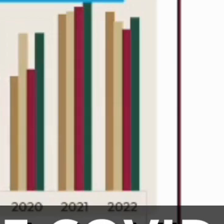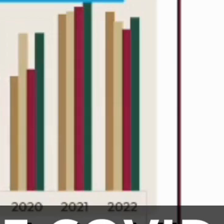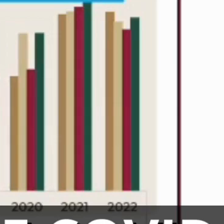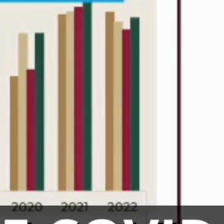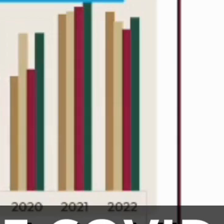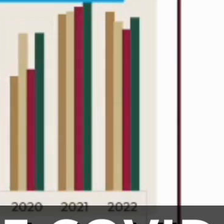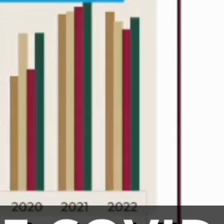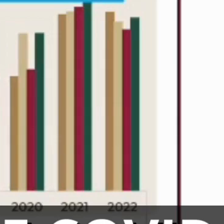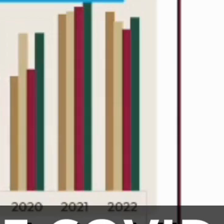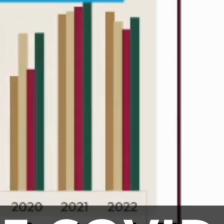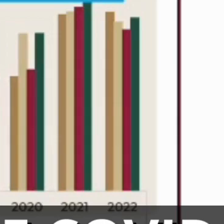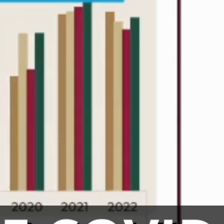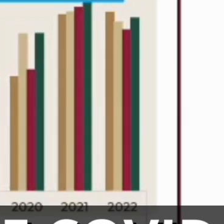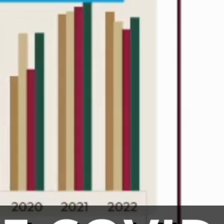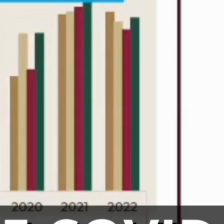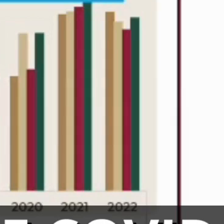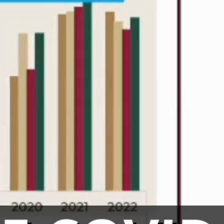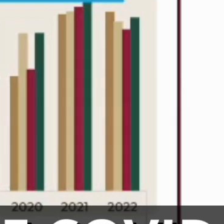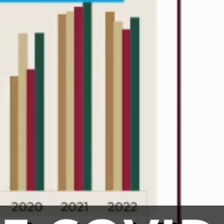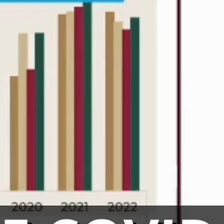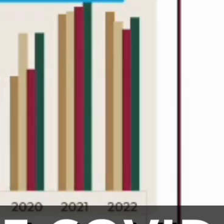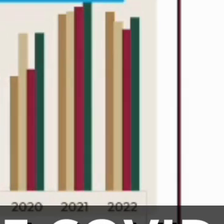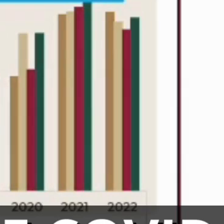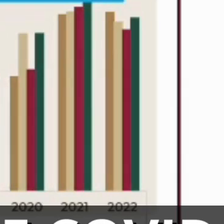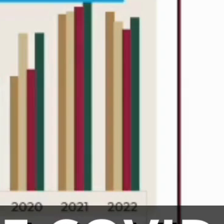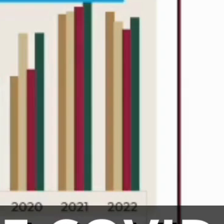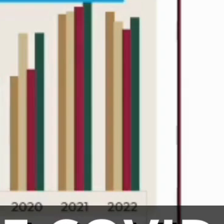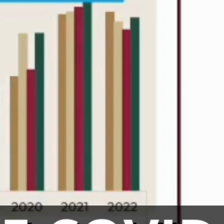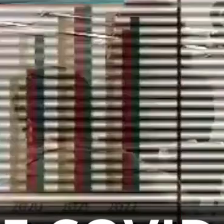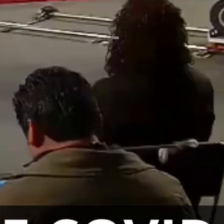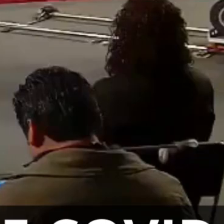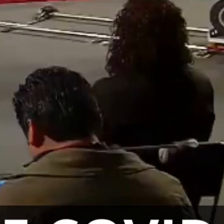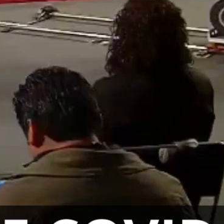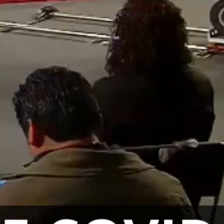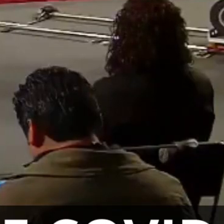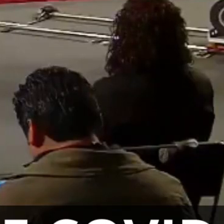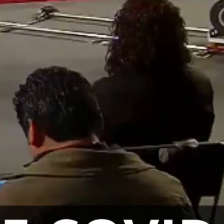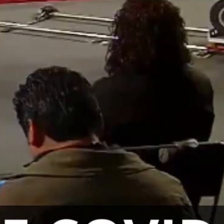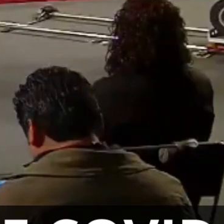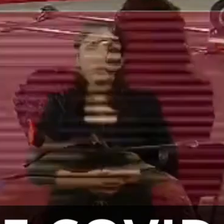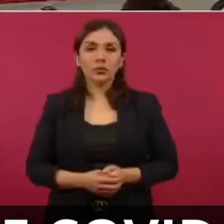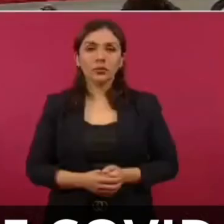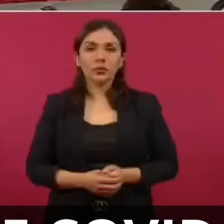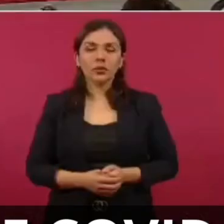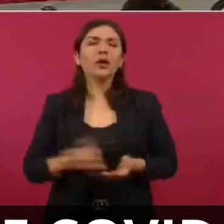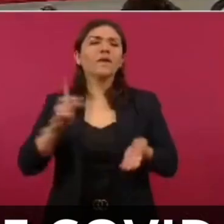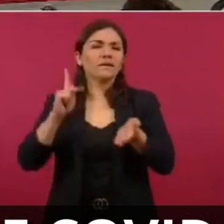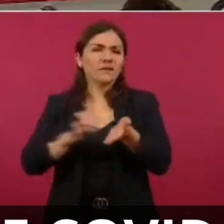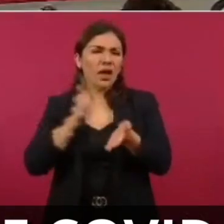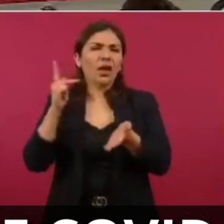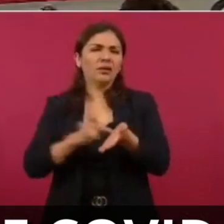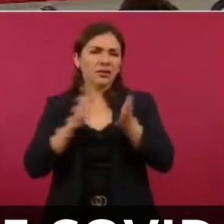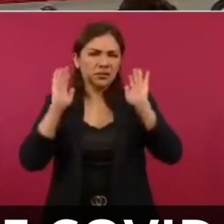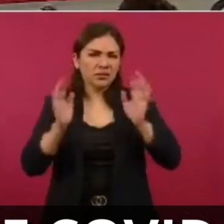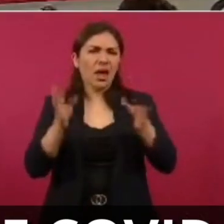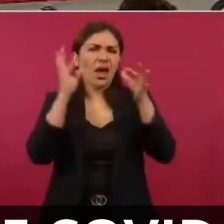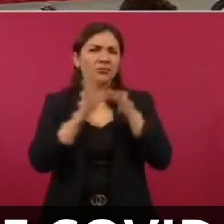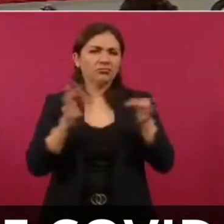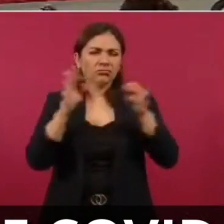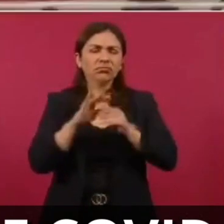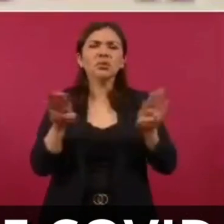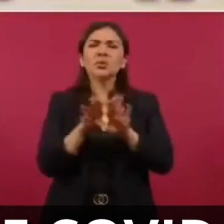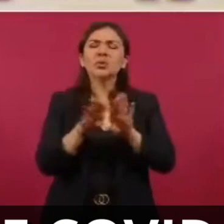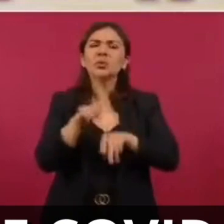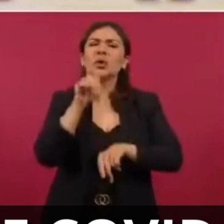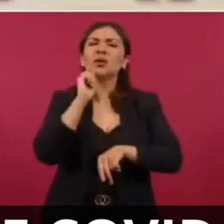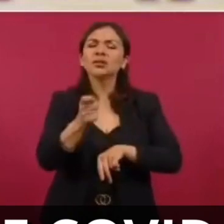son el registro de lo que venía del sexenio pasado. En su momento explicamos en múltiples ocasiones cómo hubo un